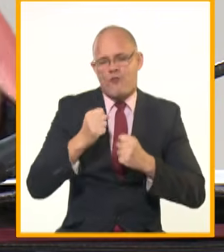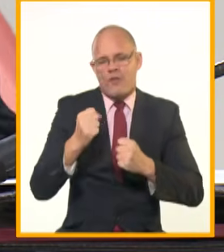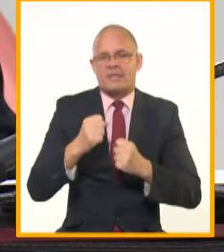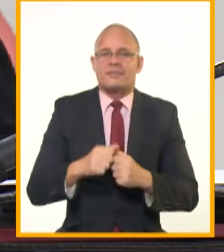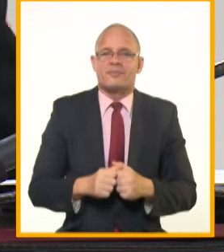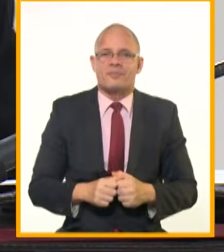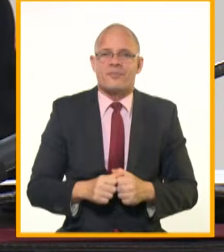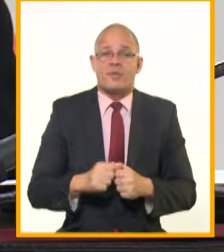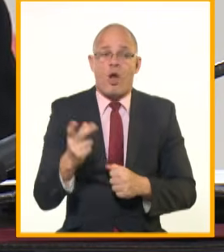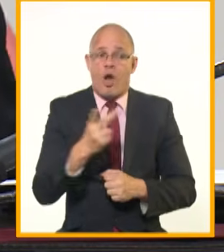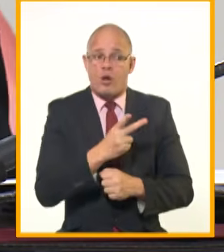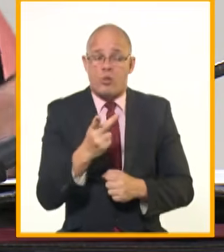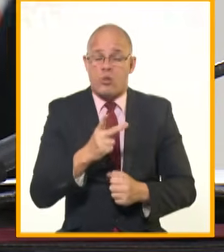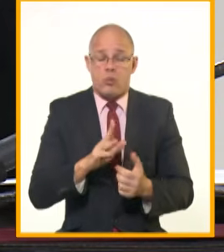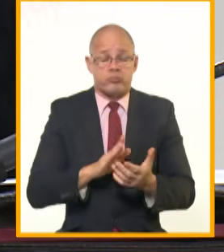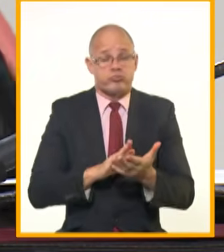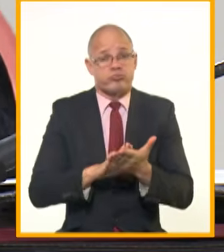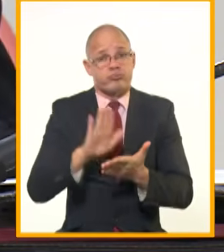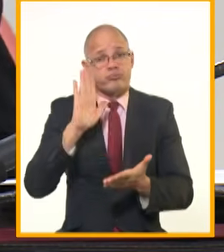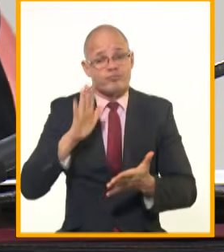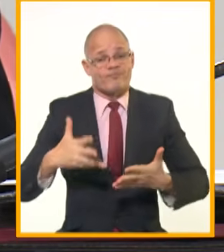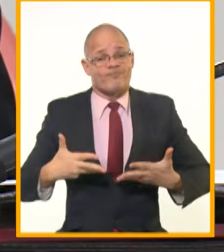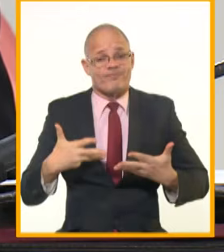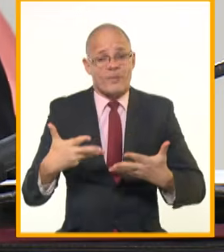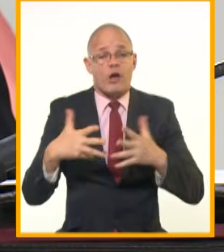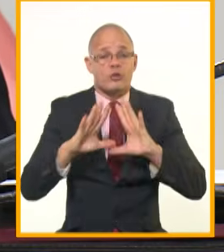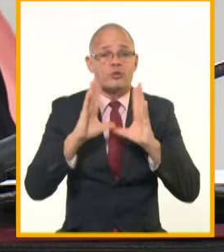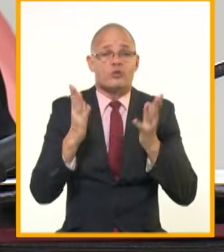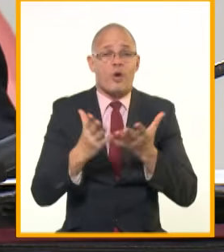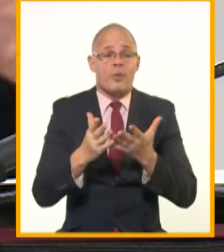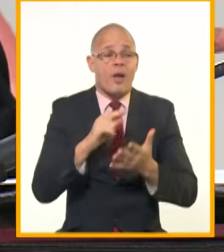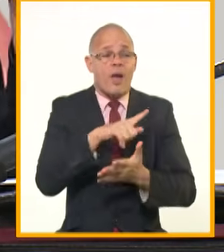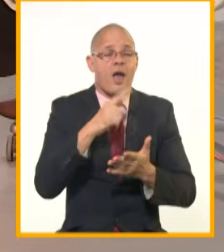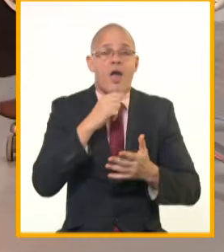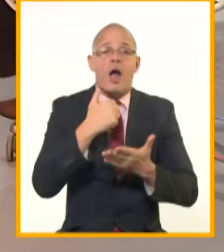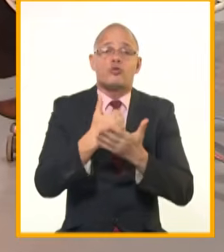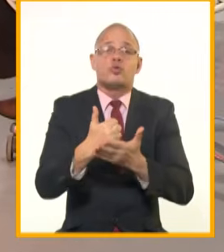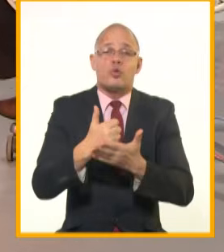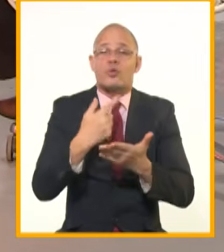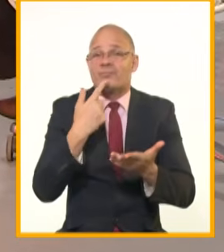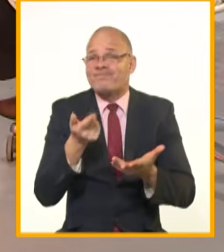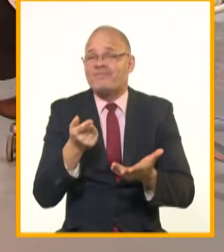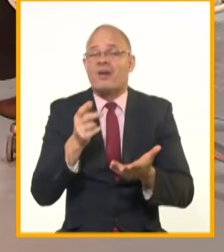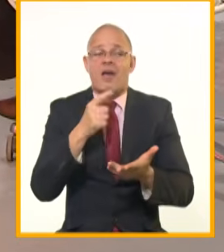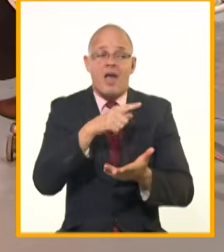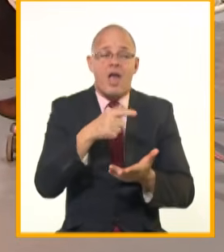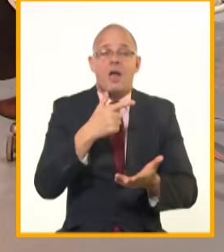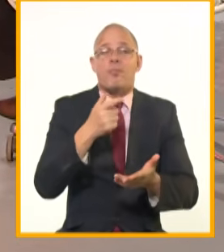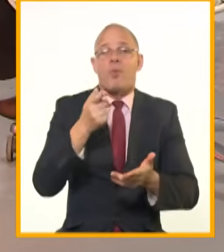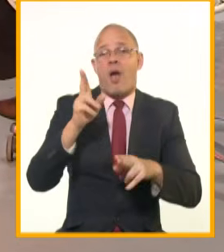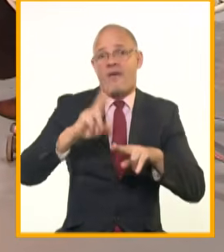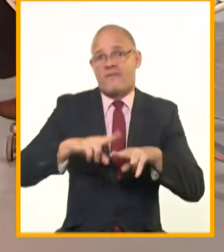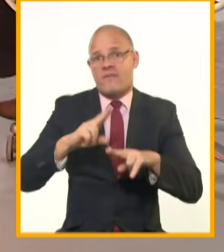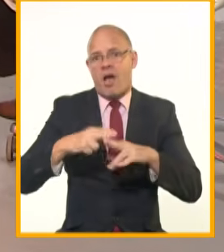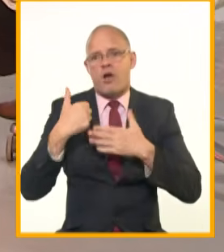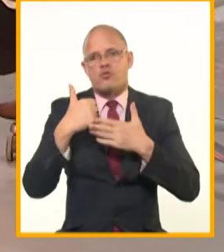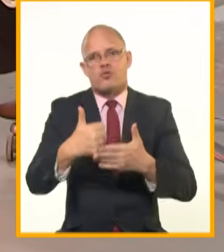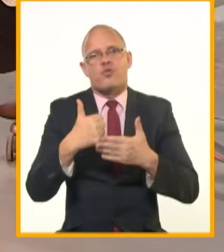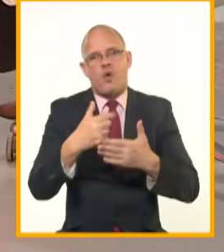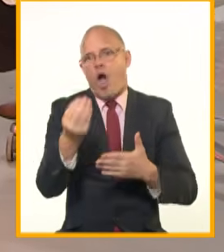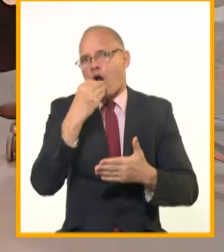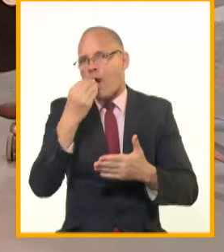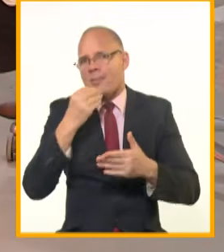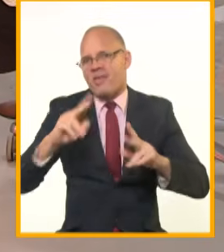ambos extraordinario, que es echarse encima la alimentación de sus provincias y de la capital del país, que eso es un compromiso, yo